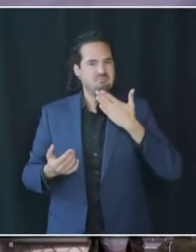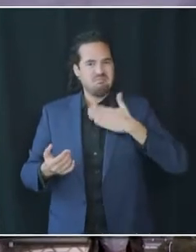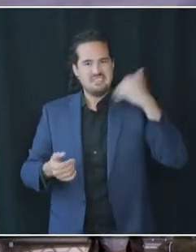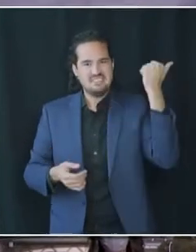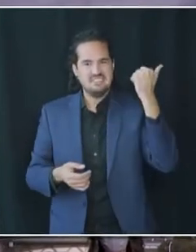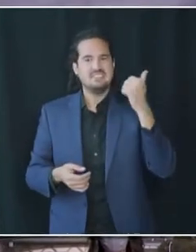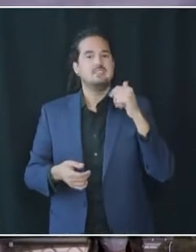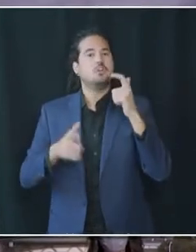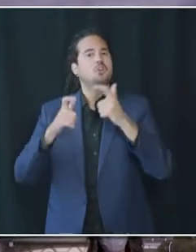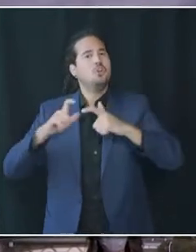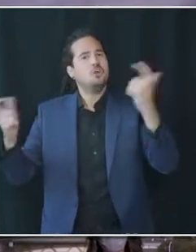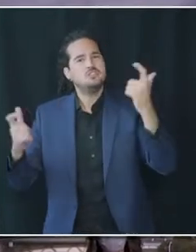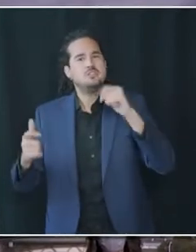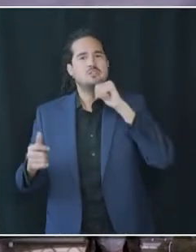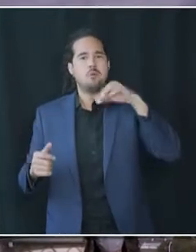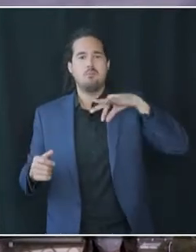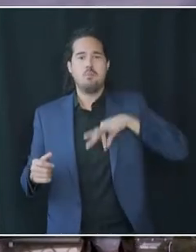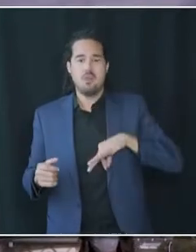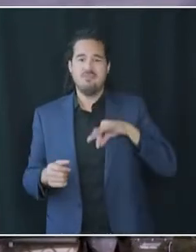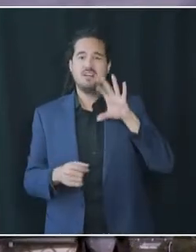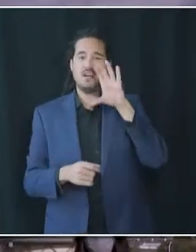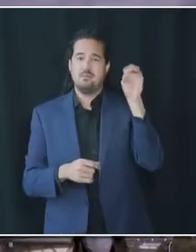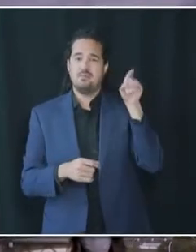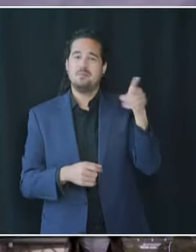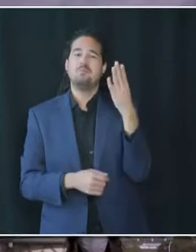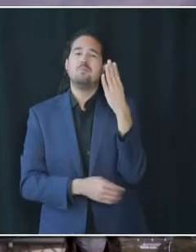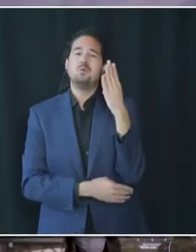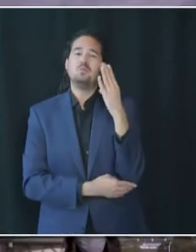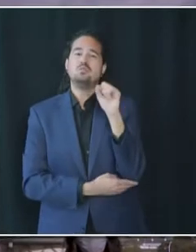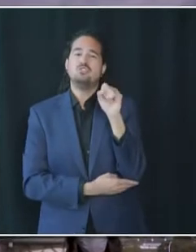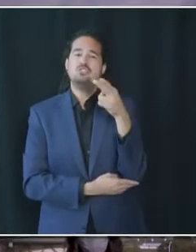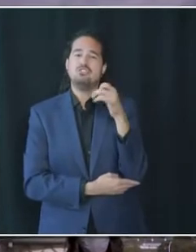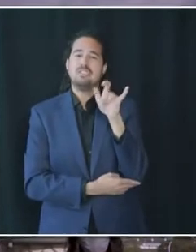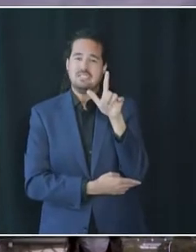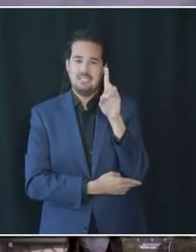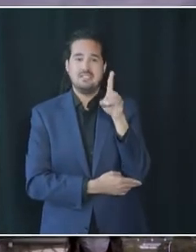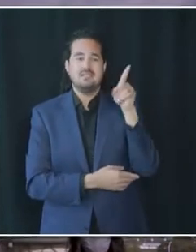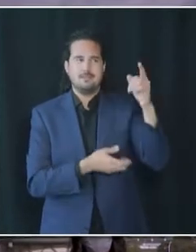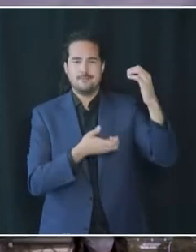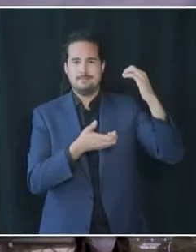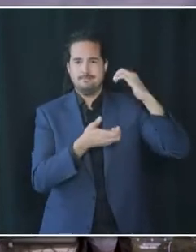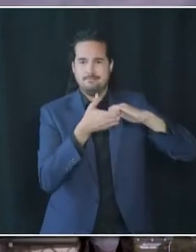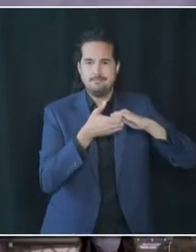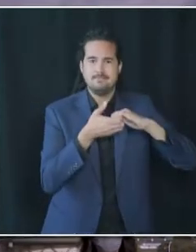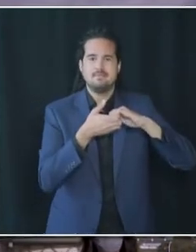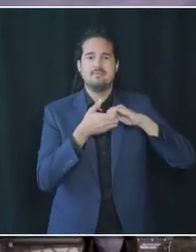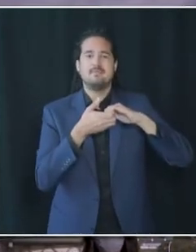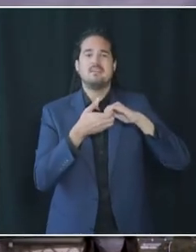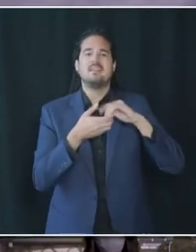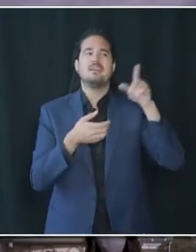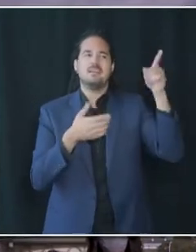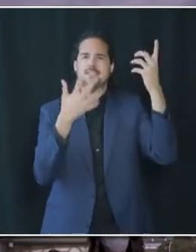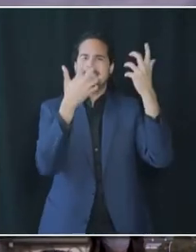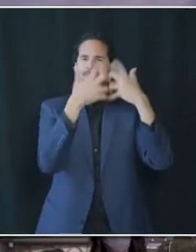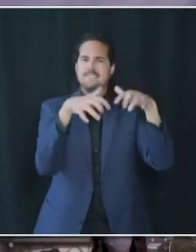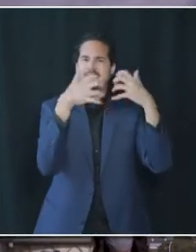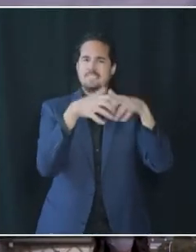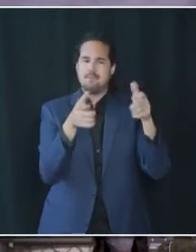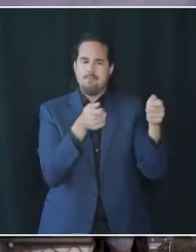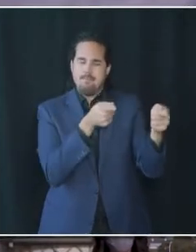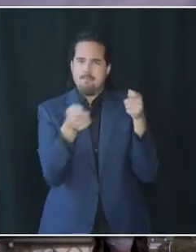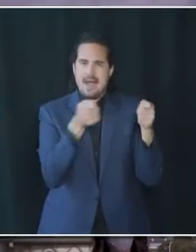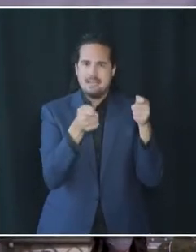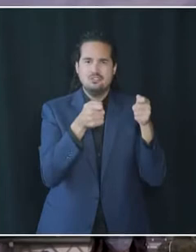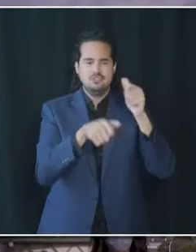compañía en california que está dentro del negocio de administración de asistencia